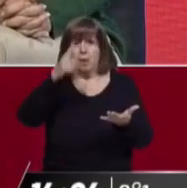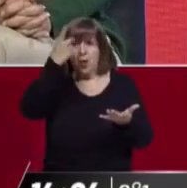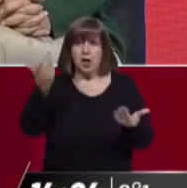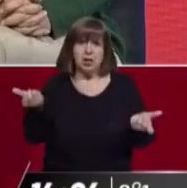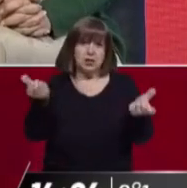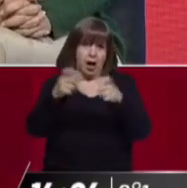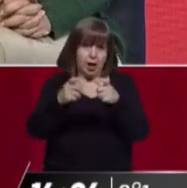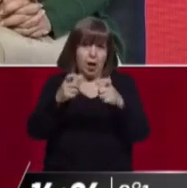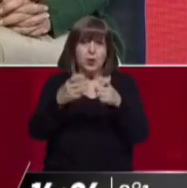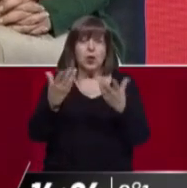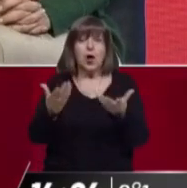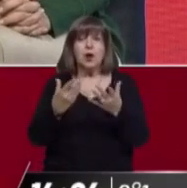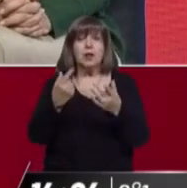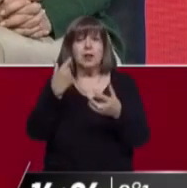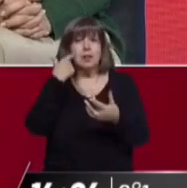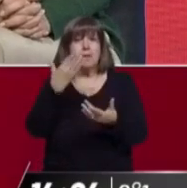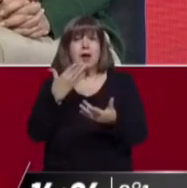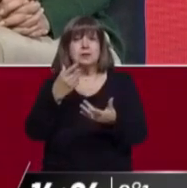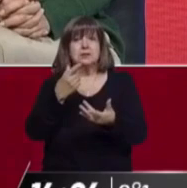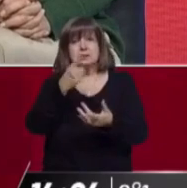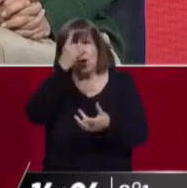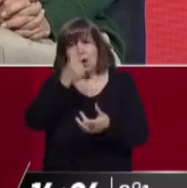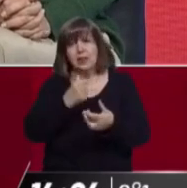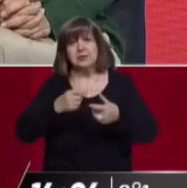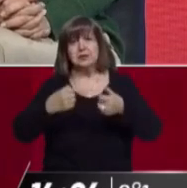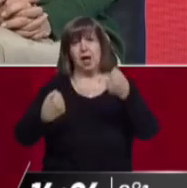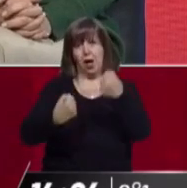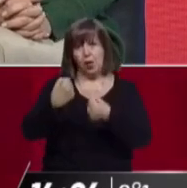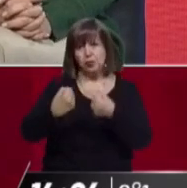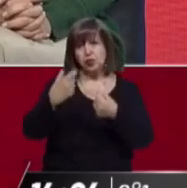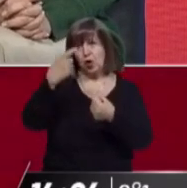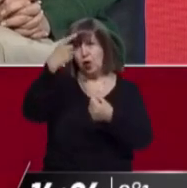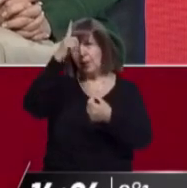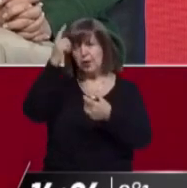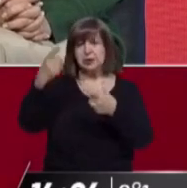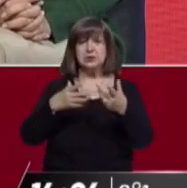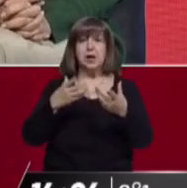lo que quieren los vecinos, mayor presencia policial, más móviles, la